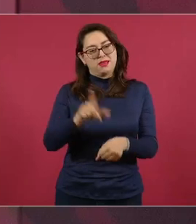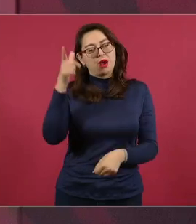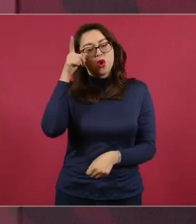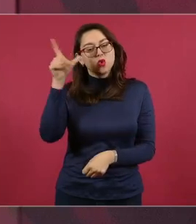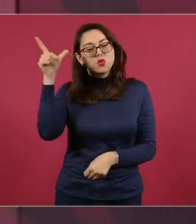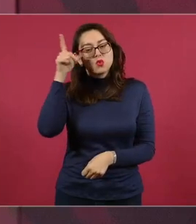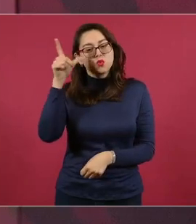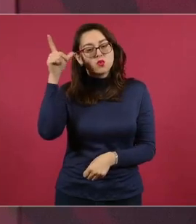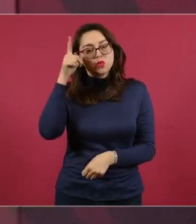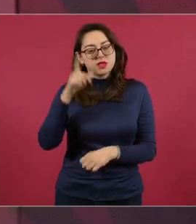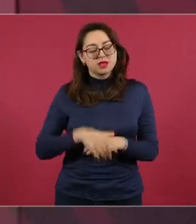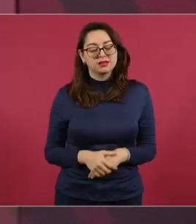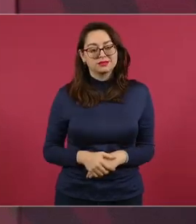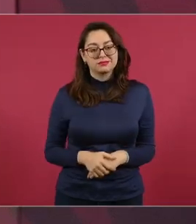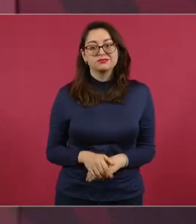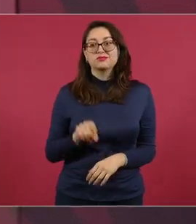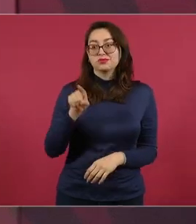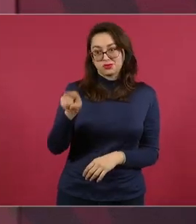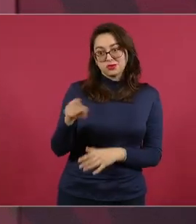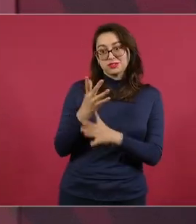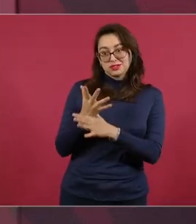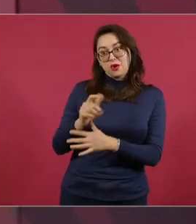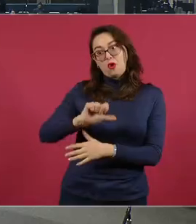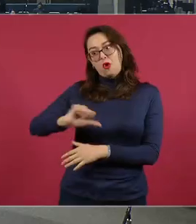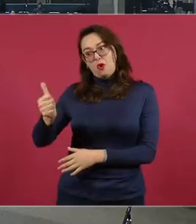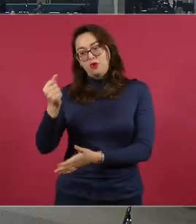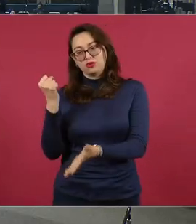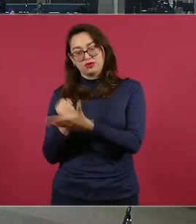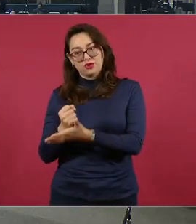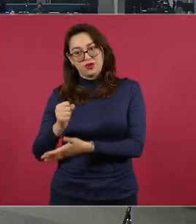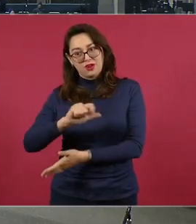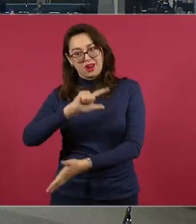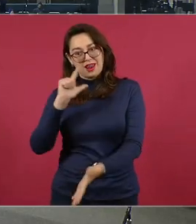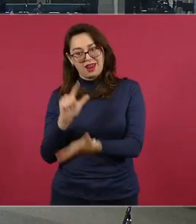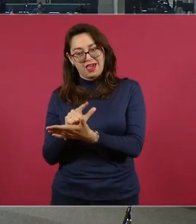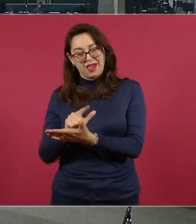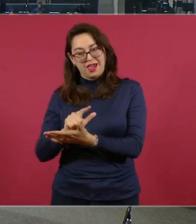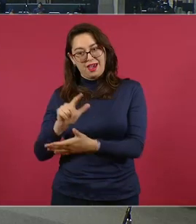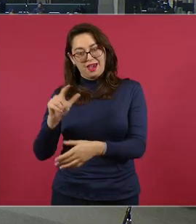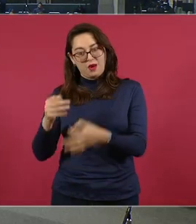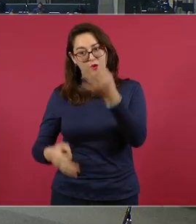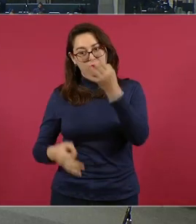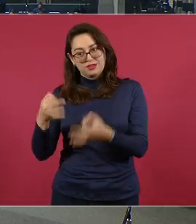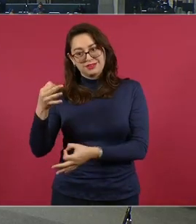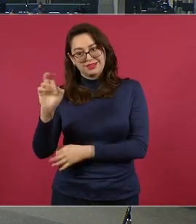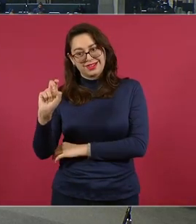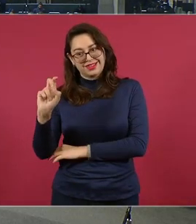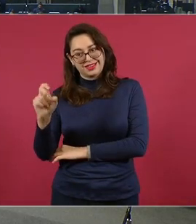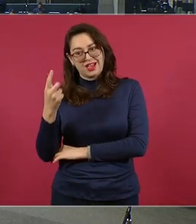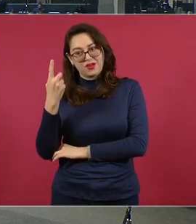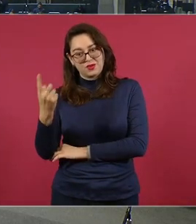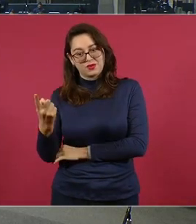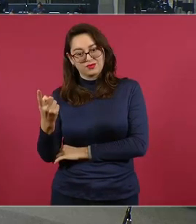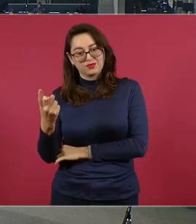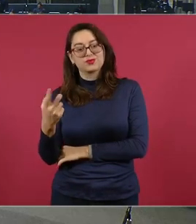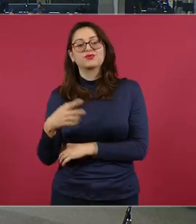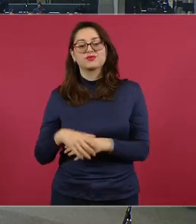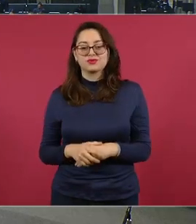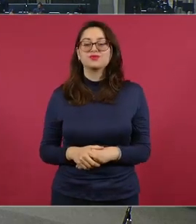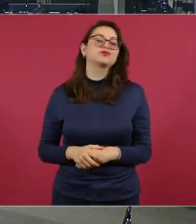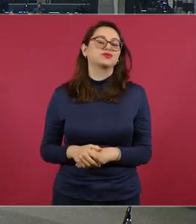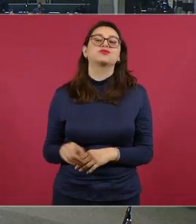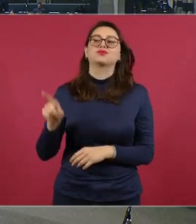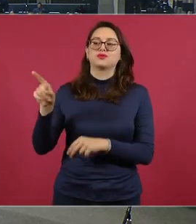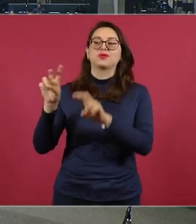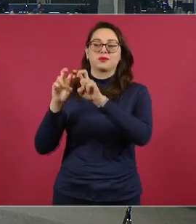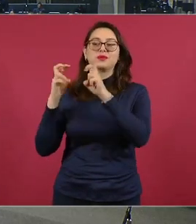Porque hablas del 31 de diciembre, ¿no? Para la reforma judicial, cuando para, los ministros bajaron de número. Quitar a los